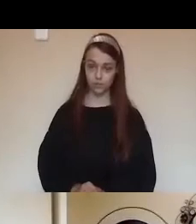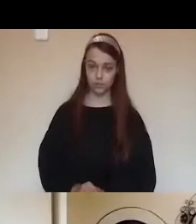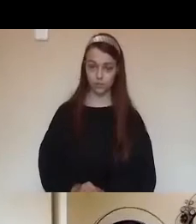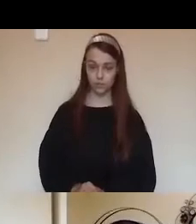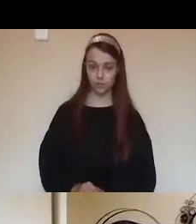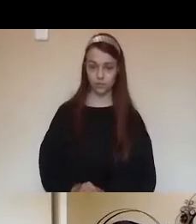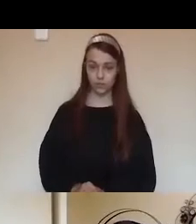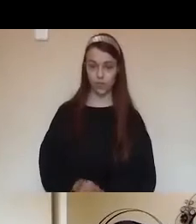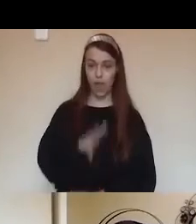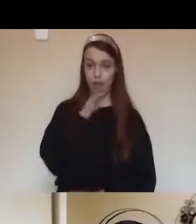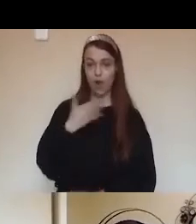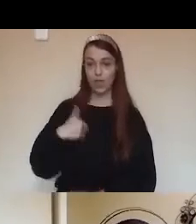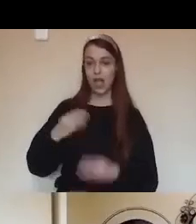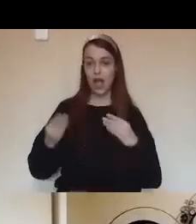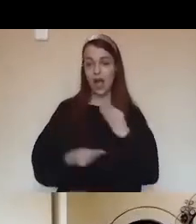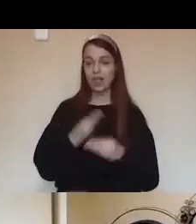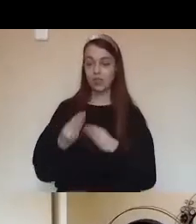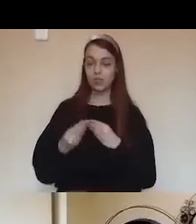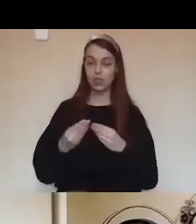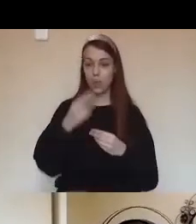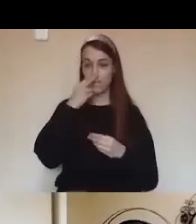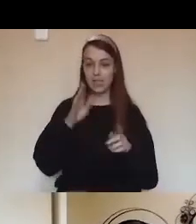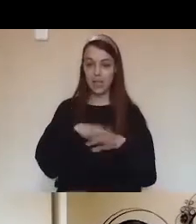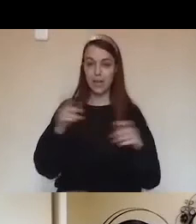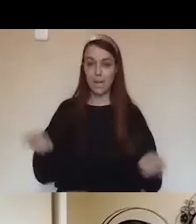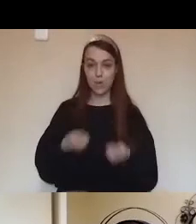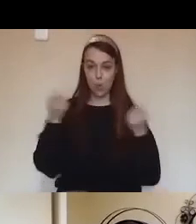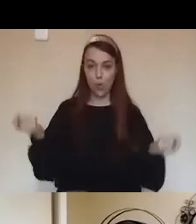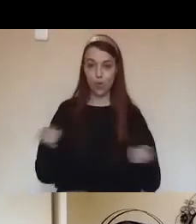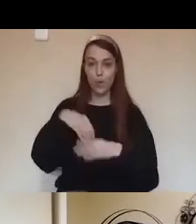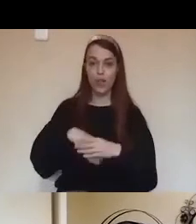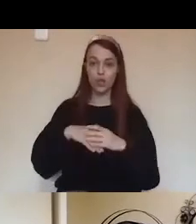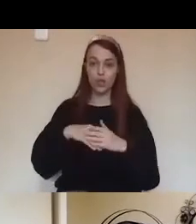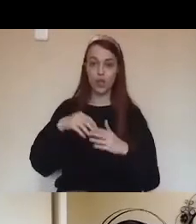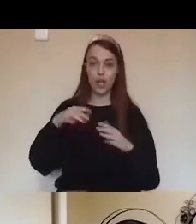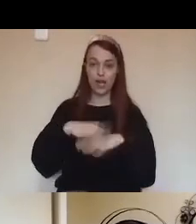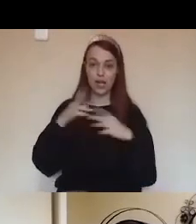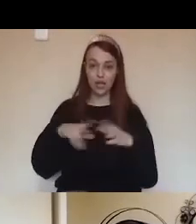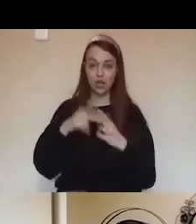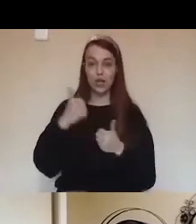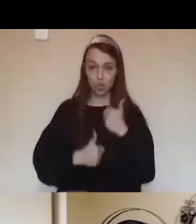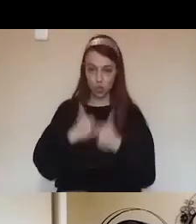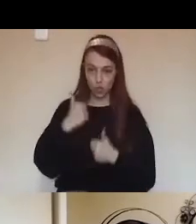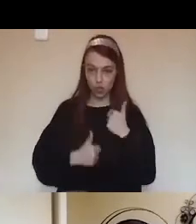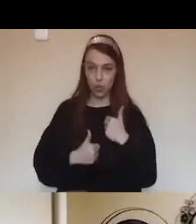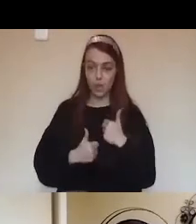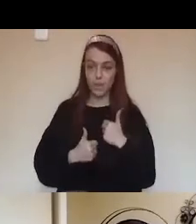visitas promocionales. Vamos a tener concursos en nuestras redes sociales, así que los invito a que se unan.